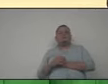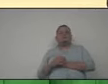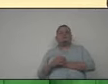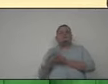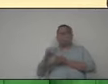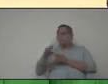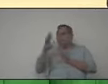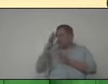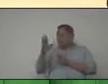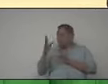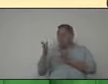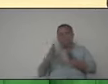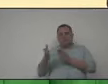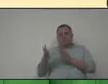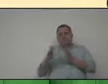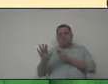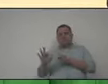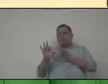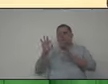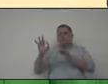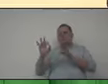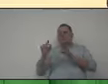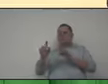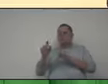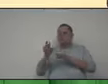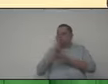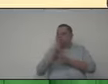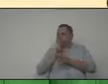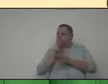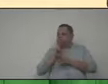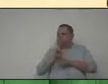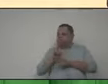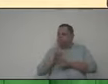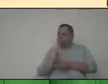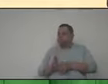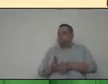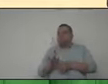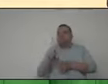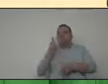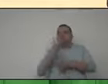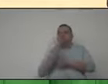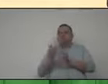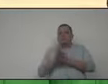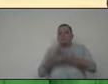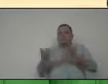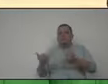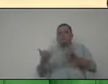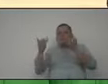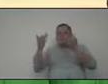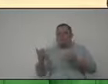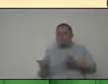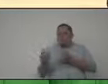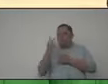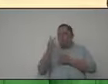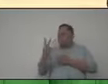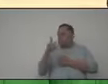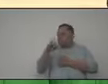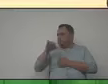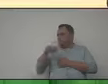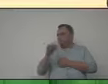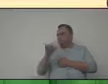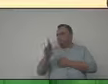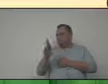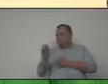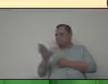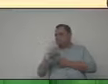atención al usuario, calidad y medicamentos ha estado contestando en tiempo real. Y seguramente ahora yo veo acá a don Jairo Hernández de La Voz de